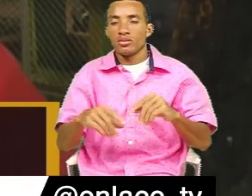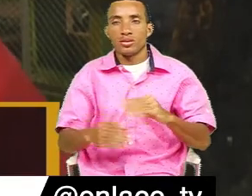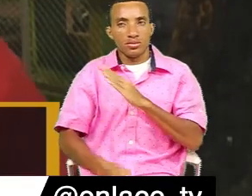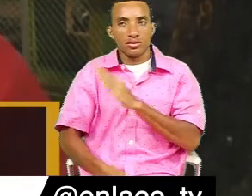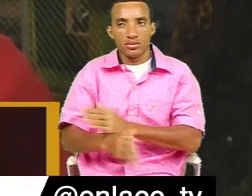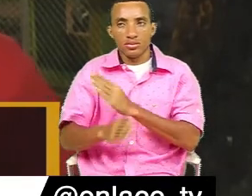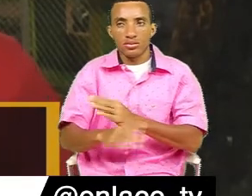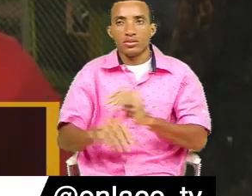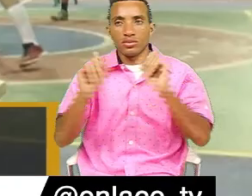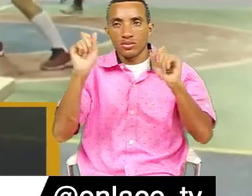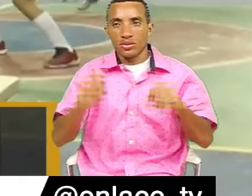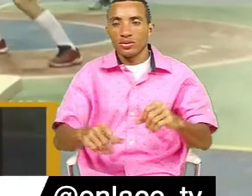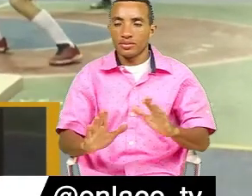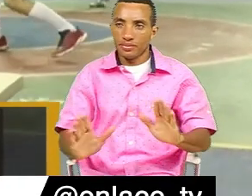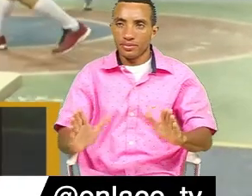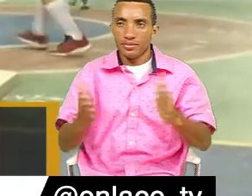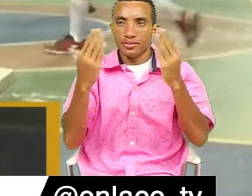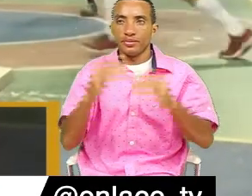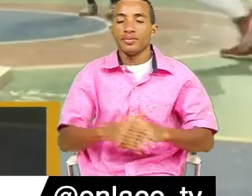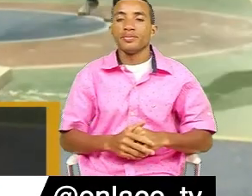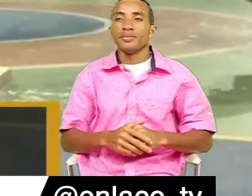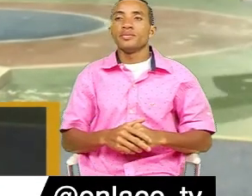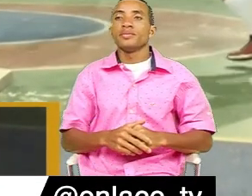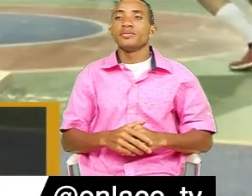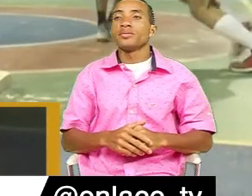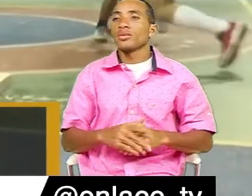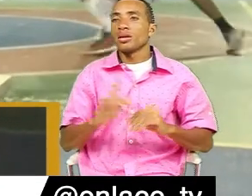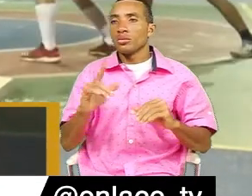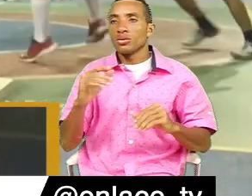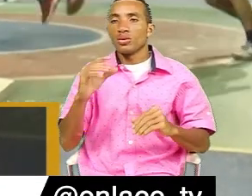y tenemos mucho por mejorar. El evento de categoría abierta rama